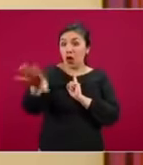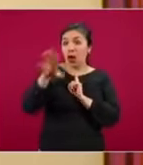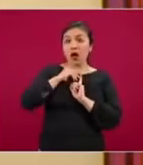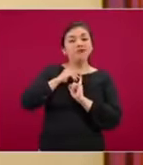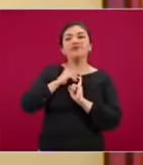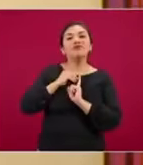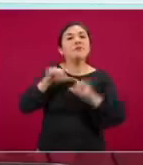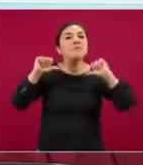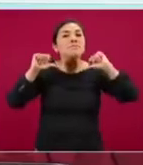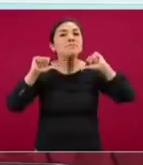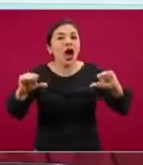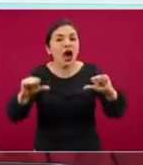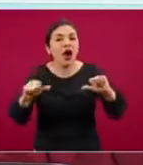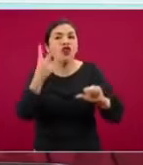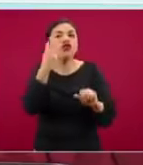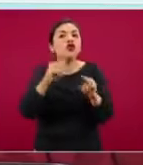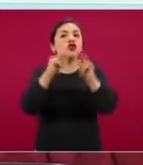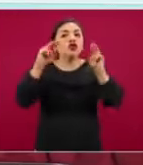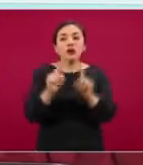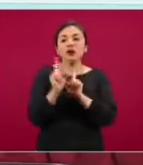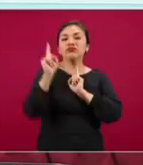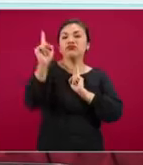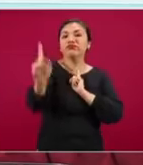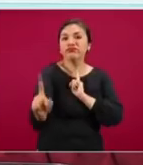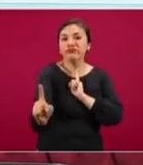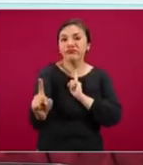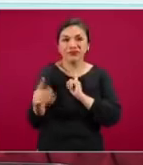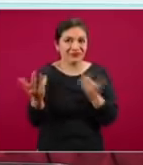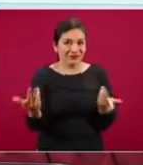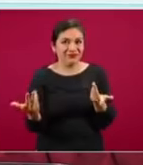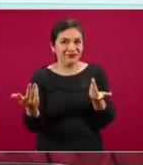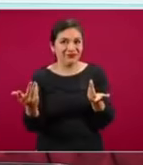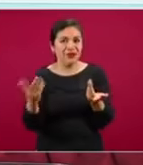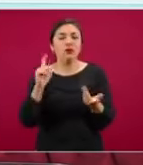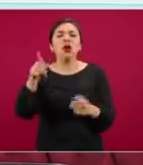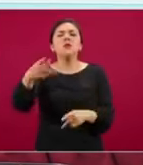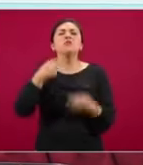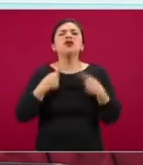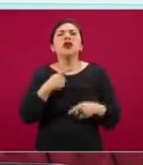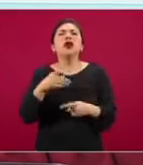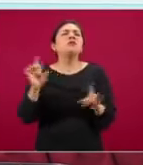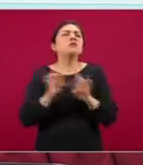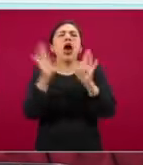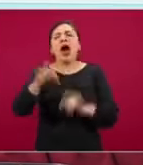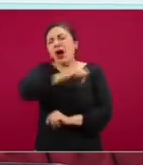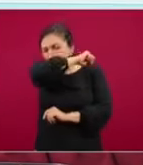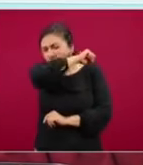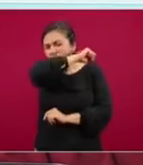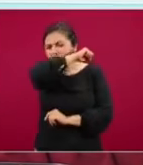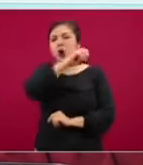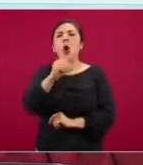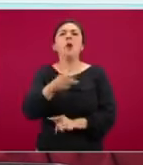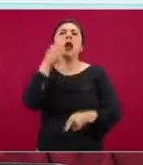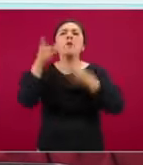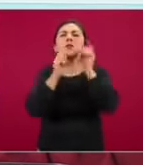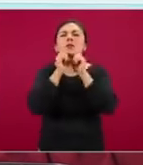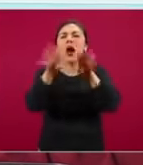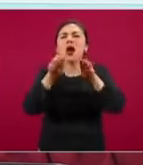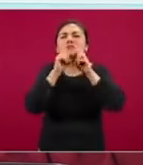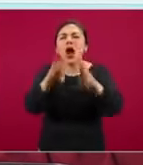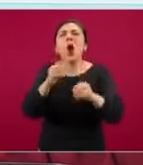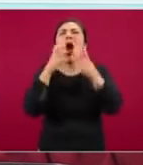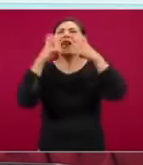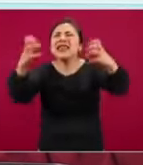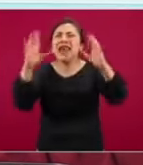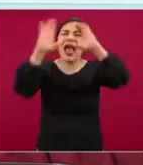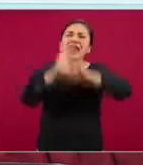mis vías respiratorias por, lógicamente, la acción de toser, estornudar, hablar, cantar o gritar de esta